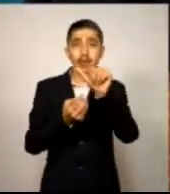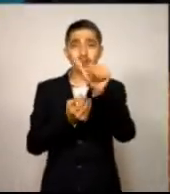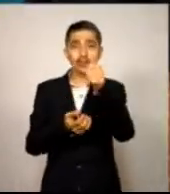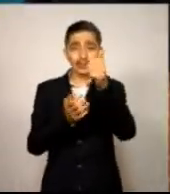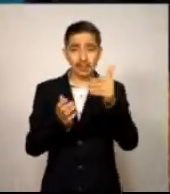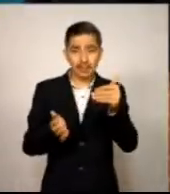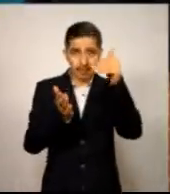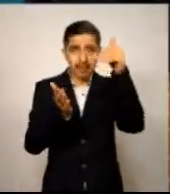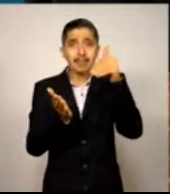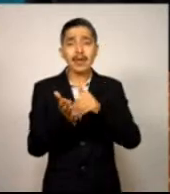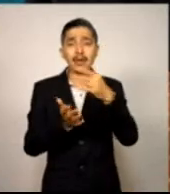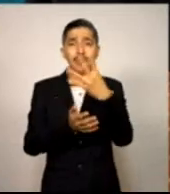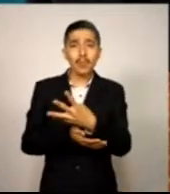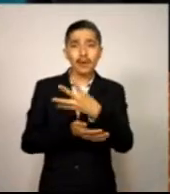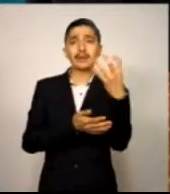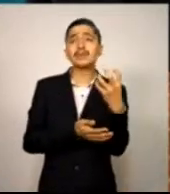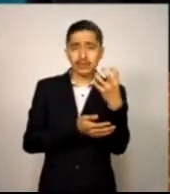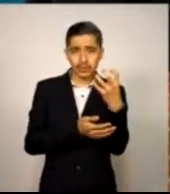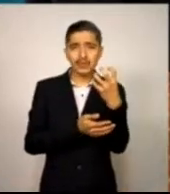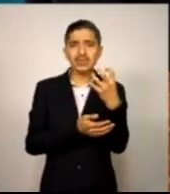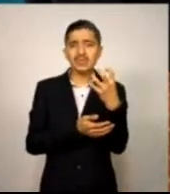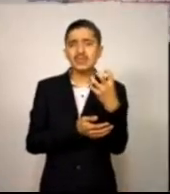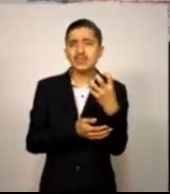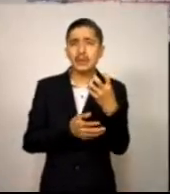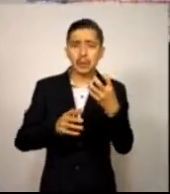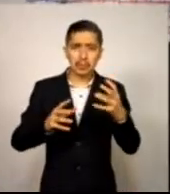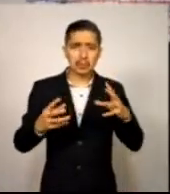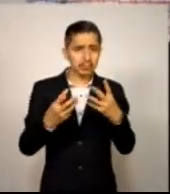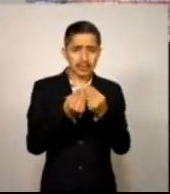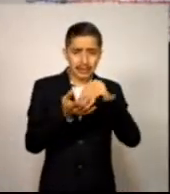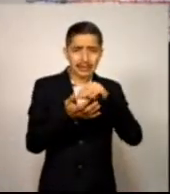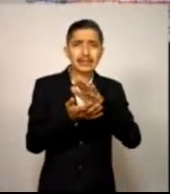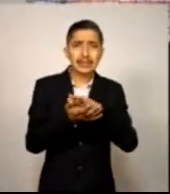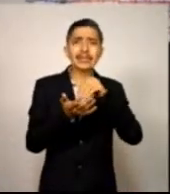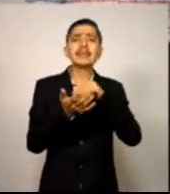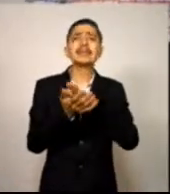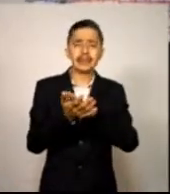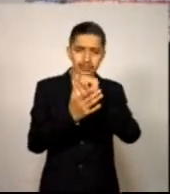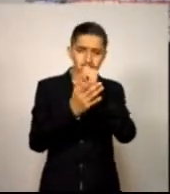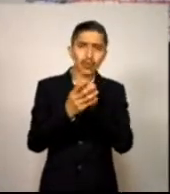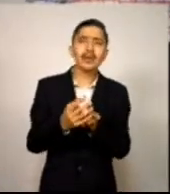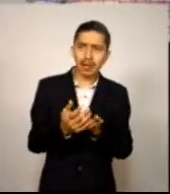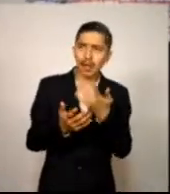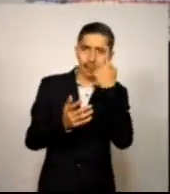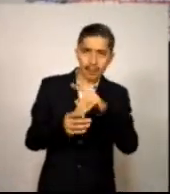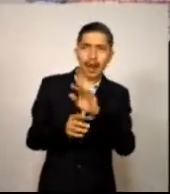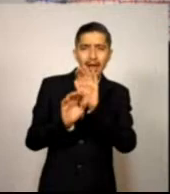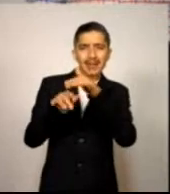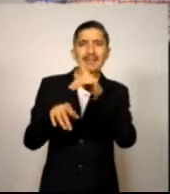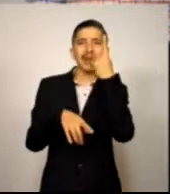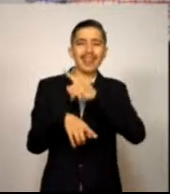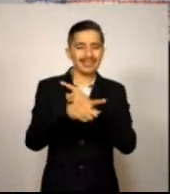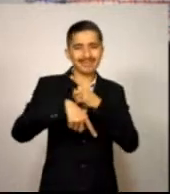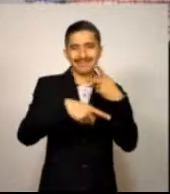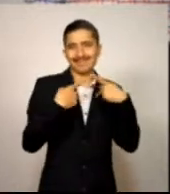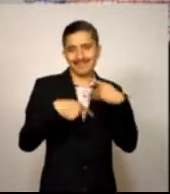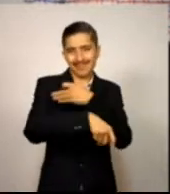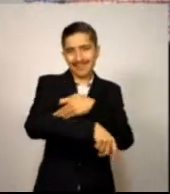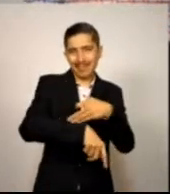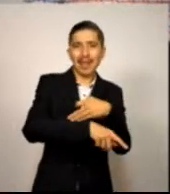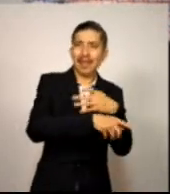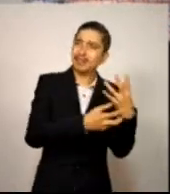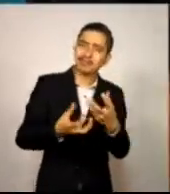suman 11 mil 471 esas solicitadas con el programa palabras mensajeras y